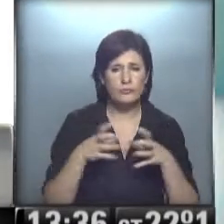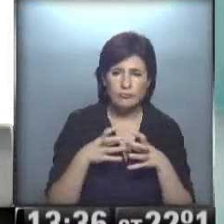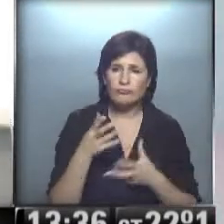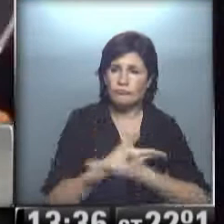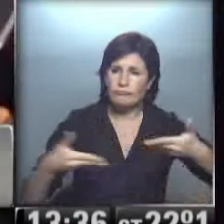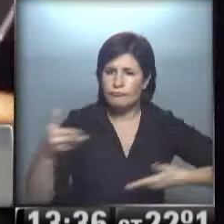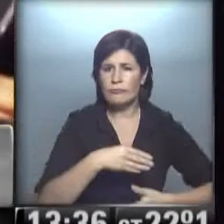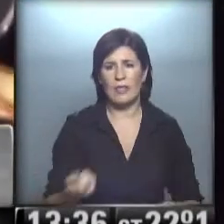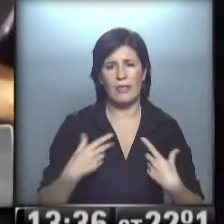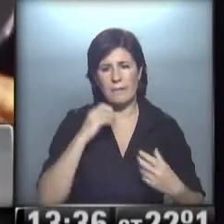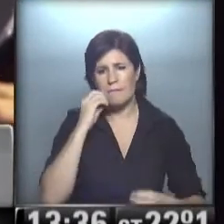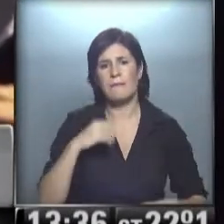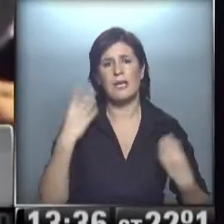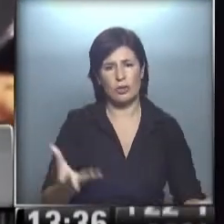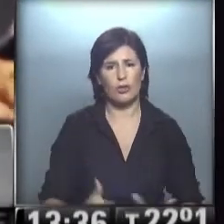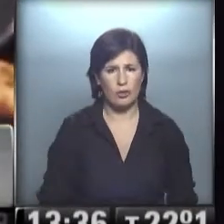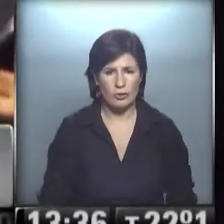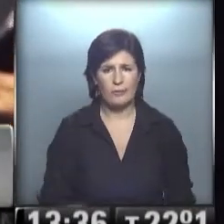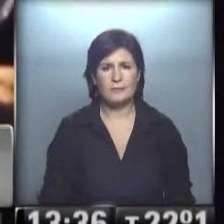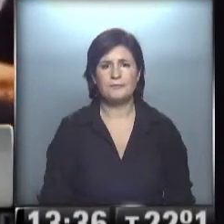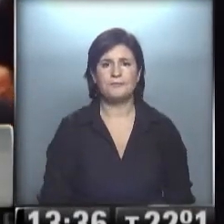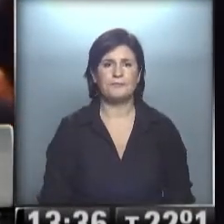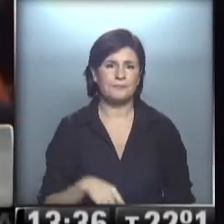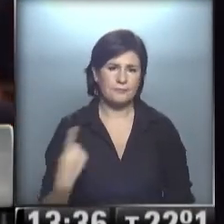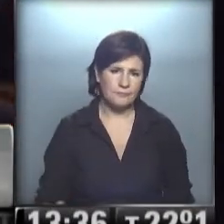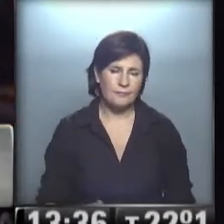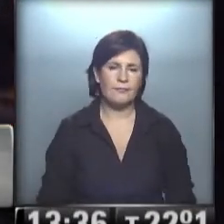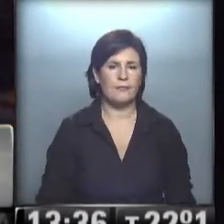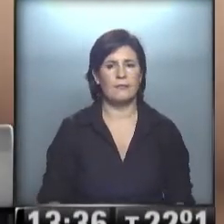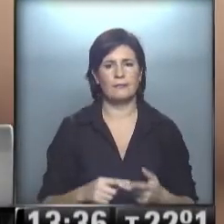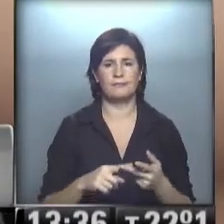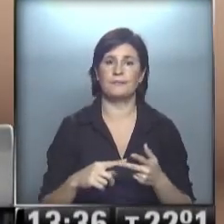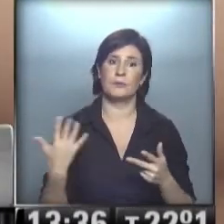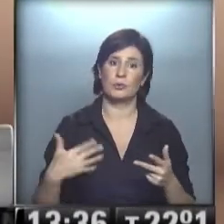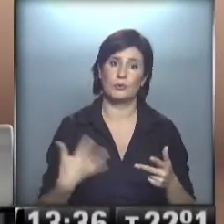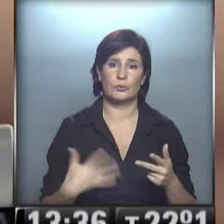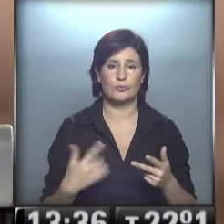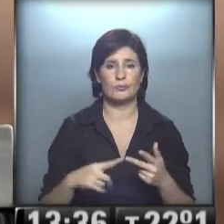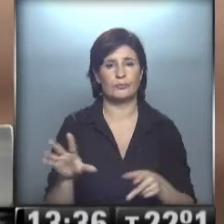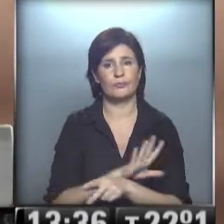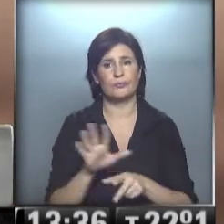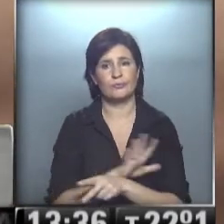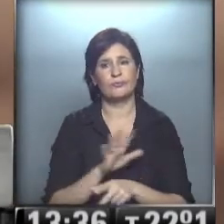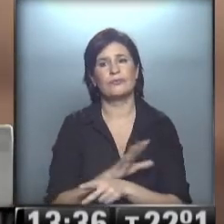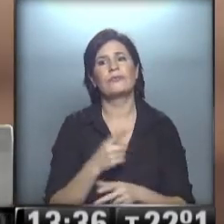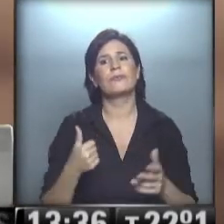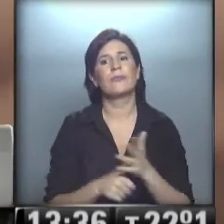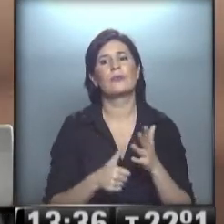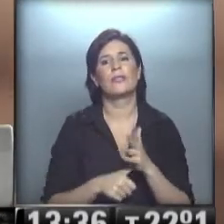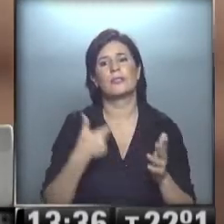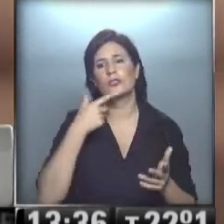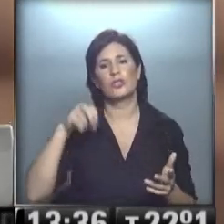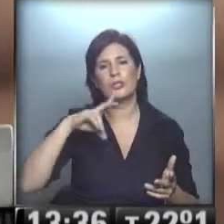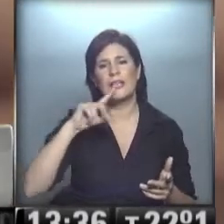ser humano. Y ahí empiezan entonces a militar. Bueno, ahí tenemos Flor de Estrella, ¿eh? Sonata en Si Menor, eso es una obra